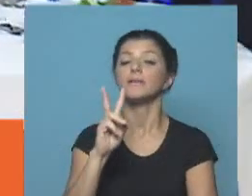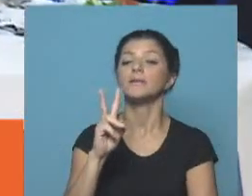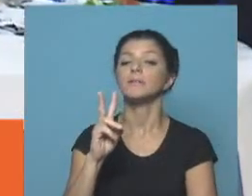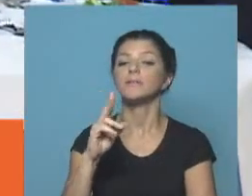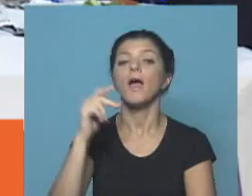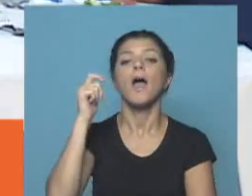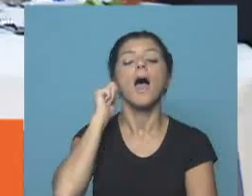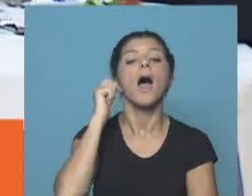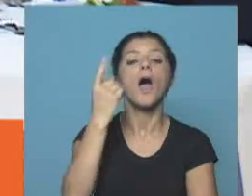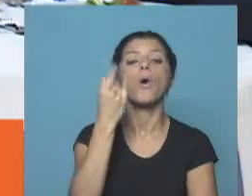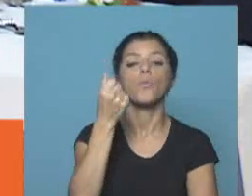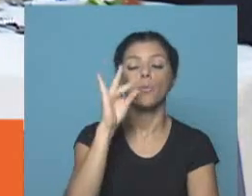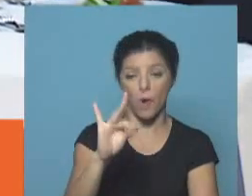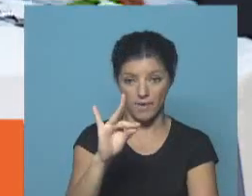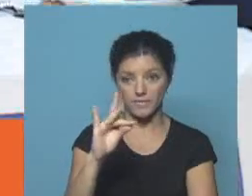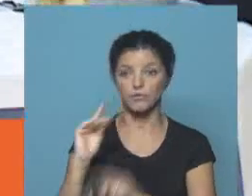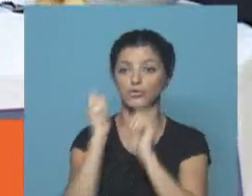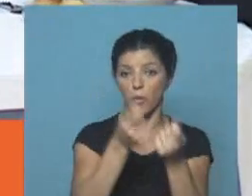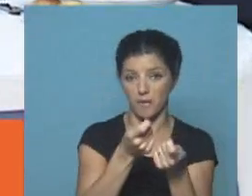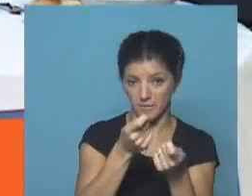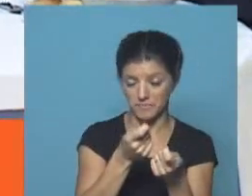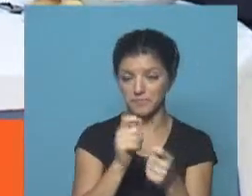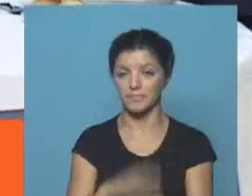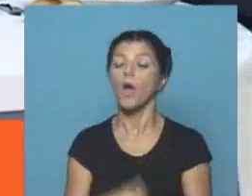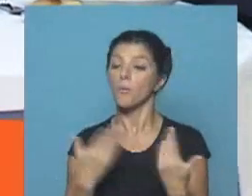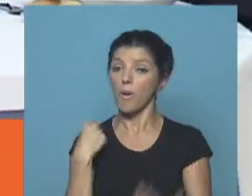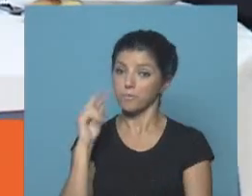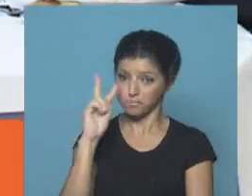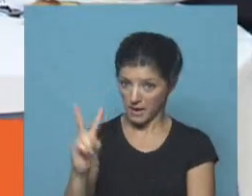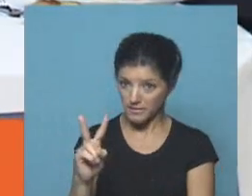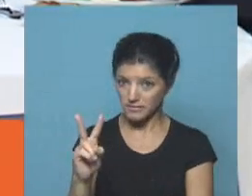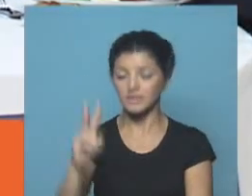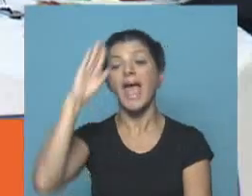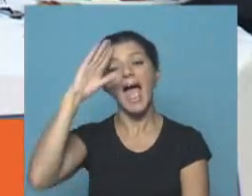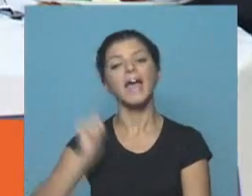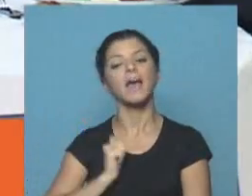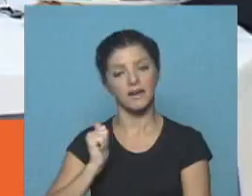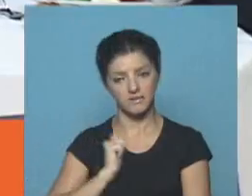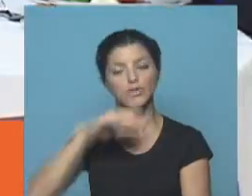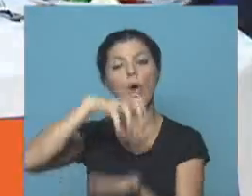Aguad, va a ocupar su cartera. Entonces ahí las fuerzas, el ejército,